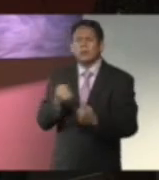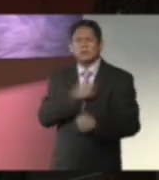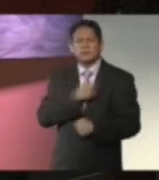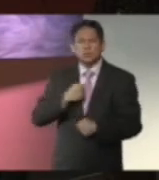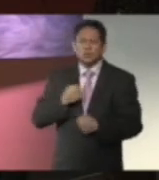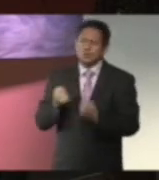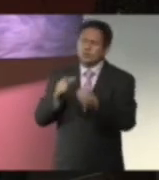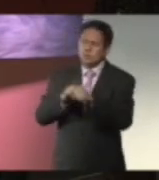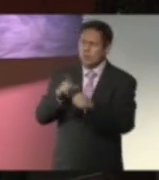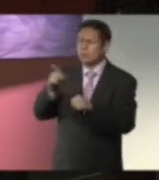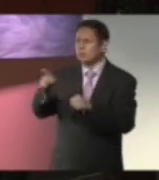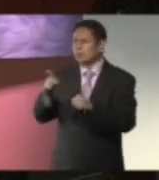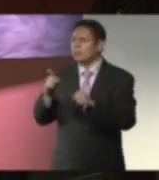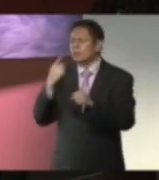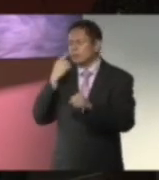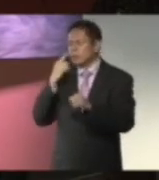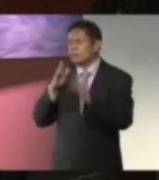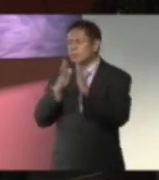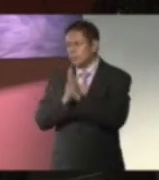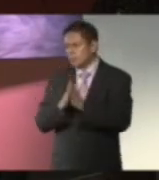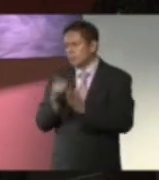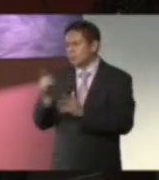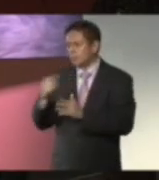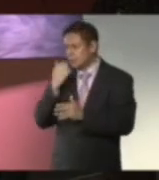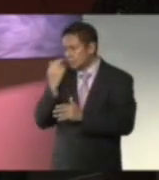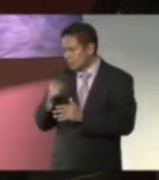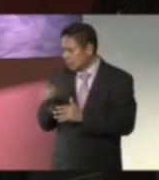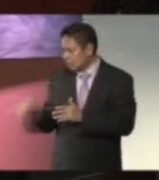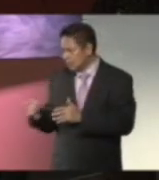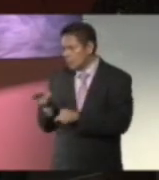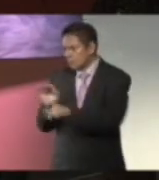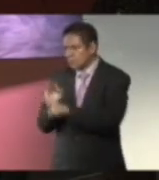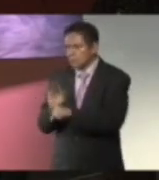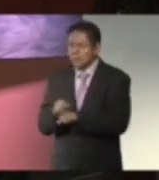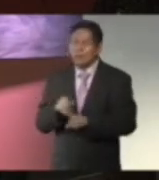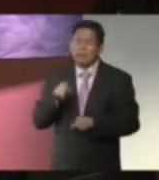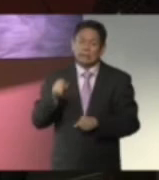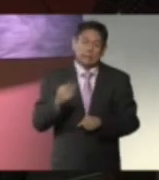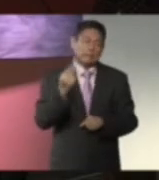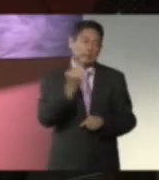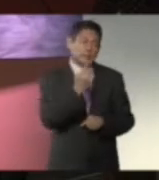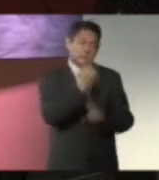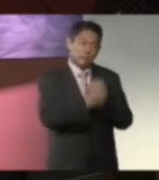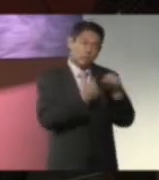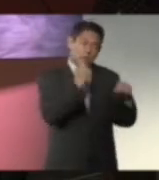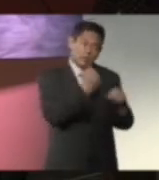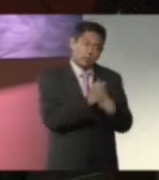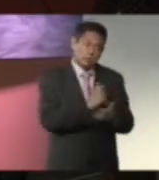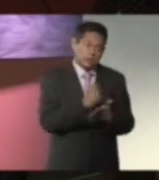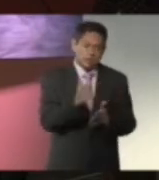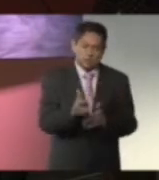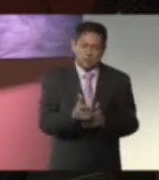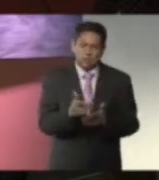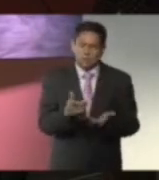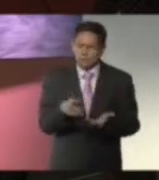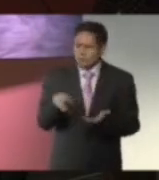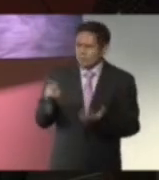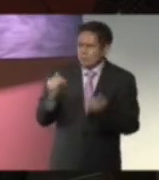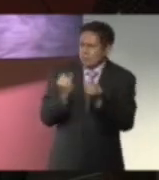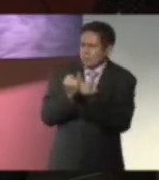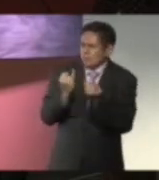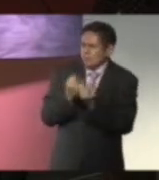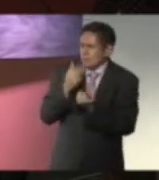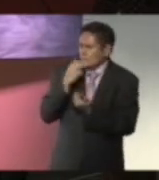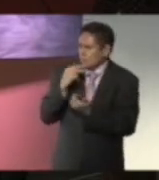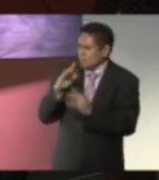antes pague todo el año. Oiga, ¿por qué? Pues es que las trabajadoras domésticas se cambian mucho. Oye, ¿no se cambian los albañiles de trabajo? ¿No se cambian